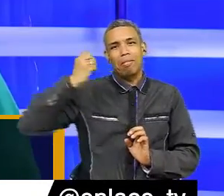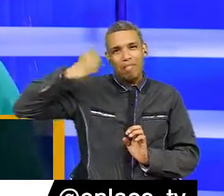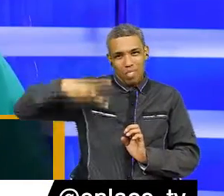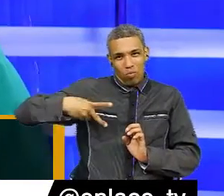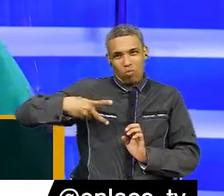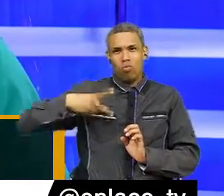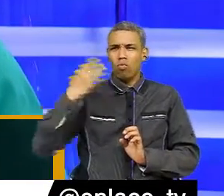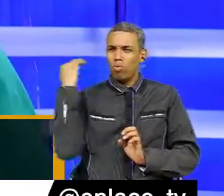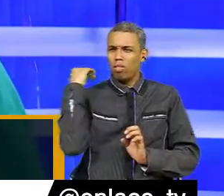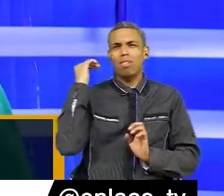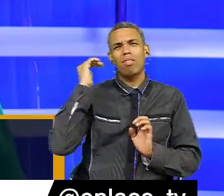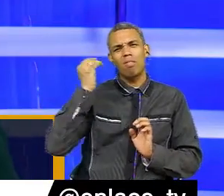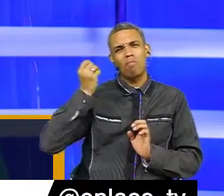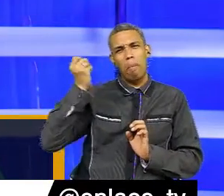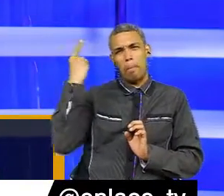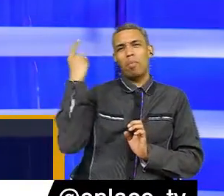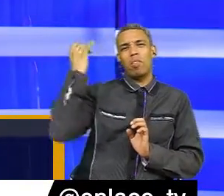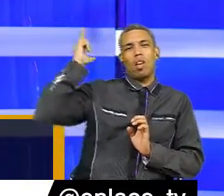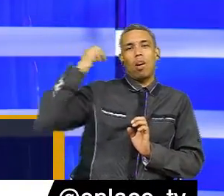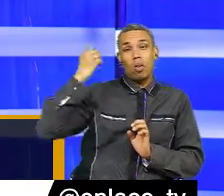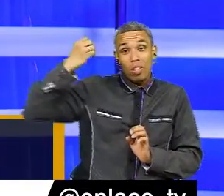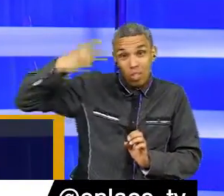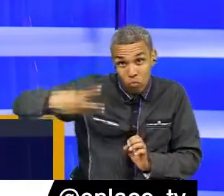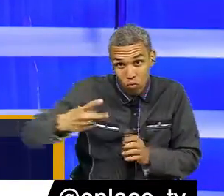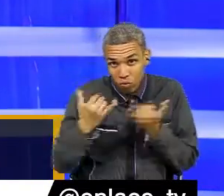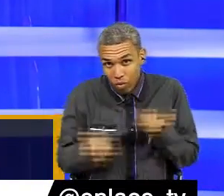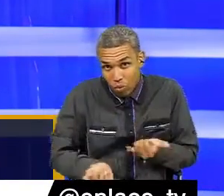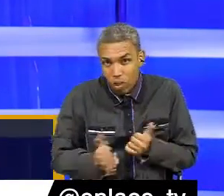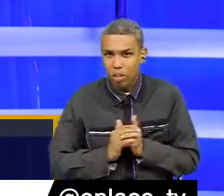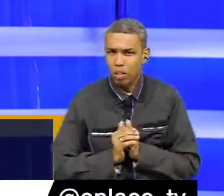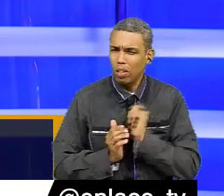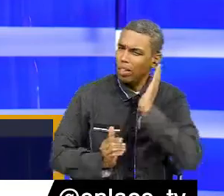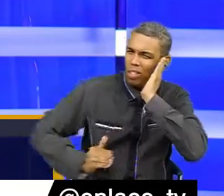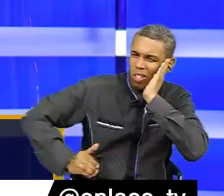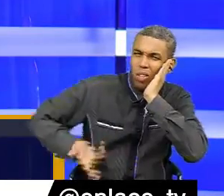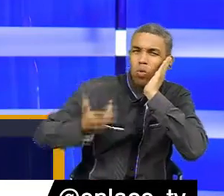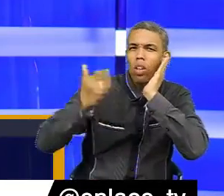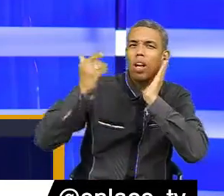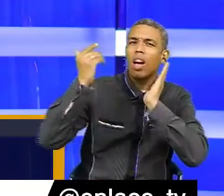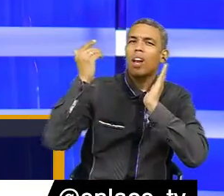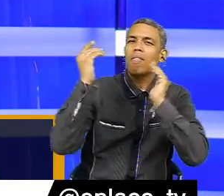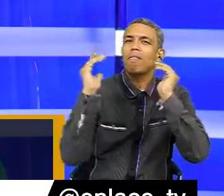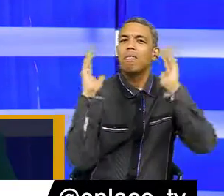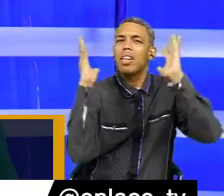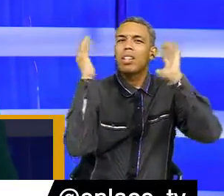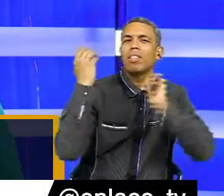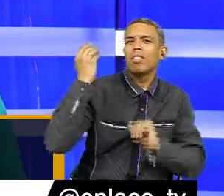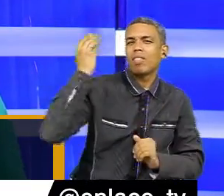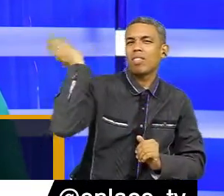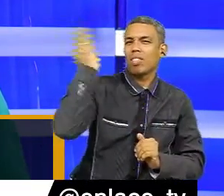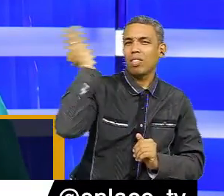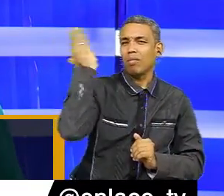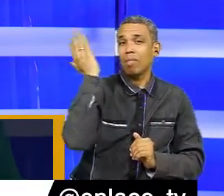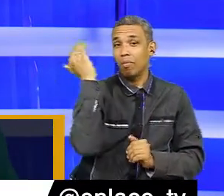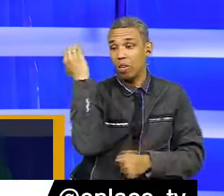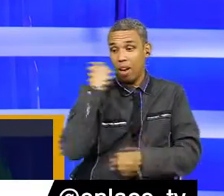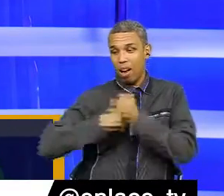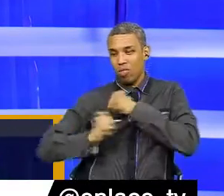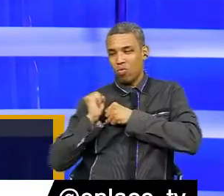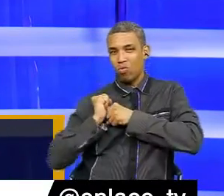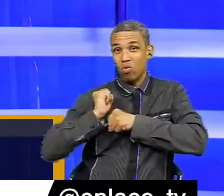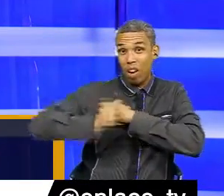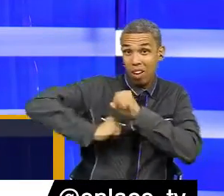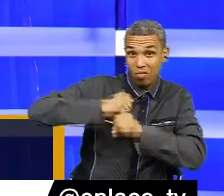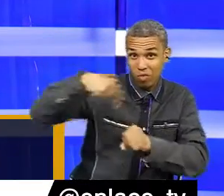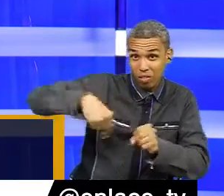teléfonos celulares. Este festival es la segunda etapa que se lleva entre el año pasado y este año.